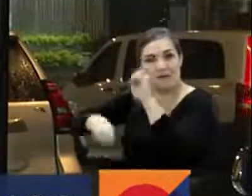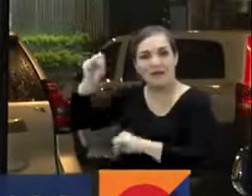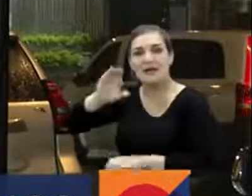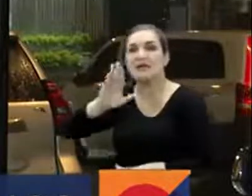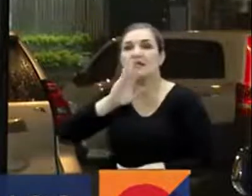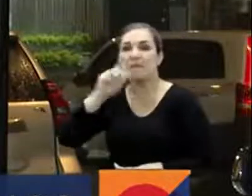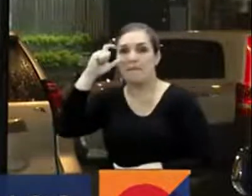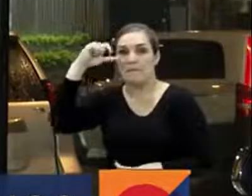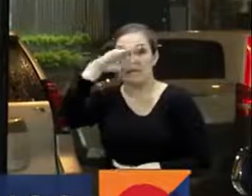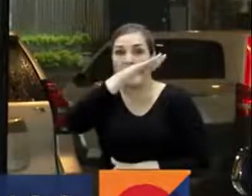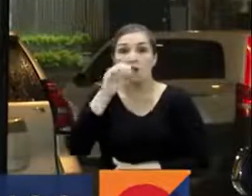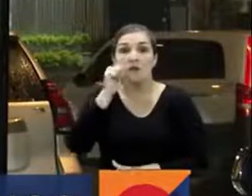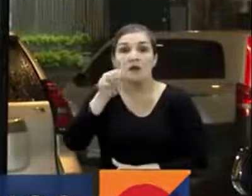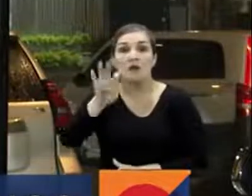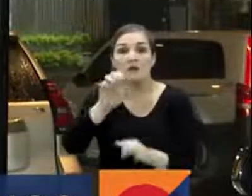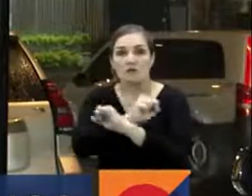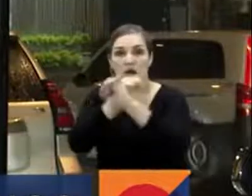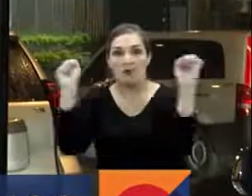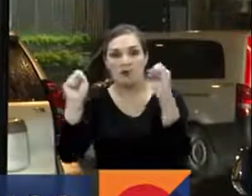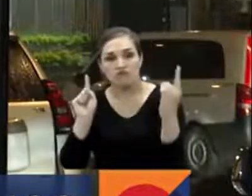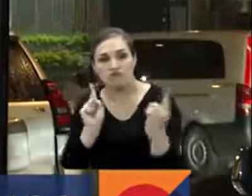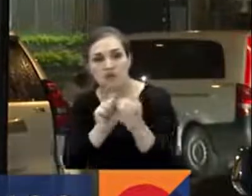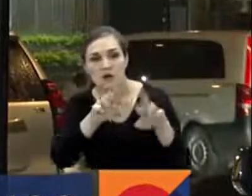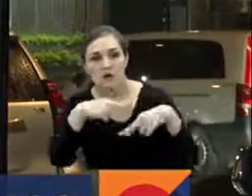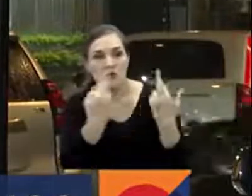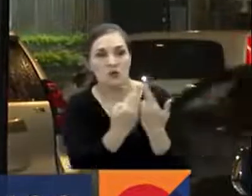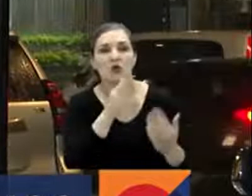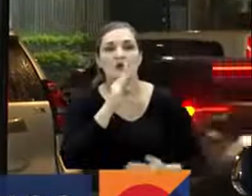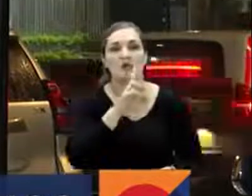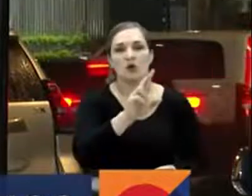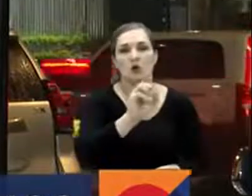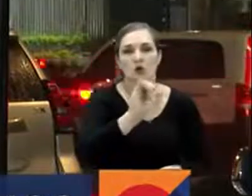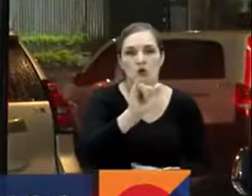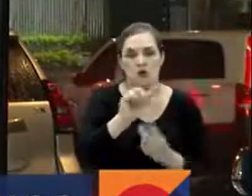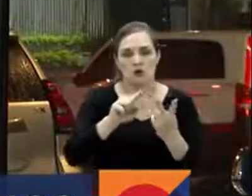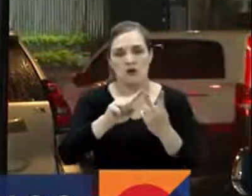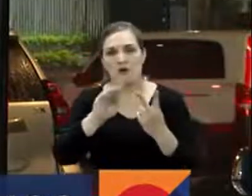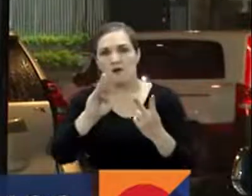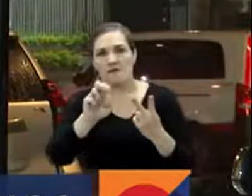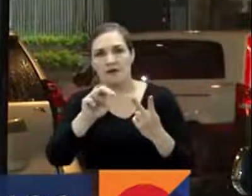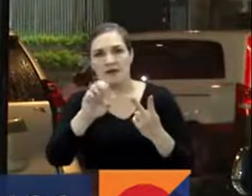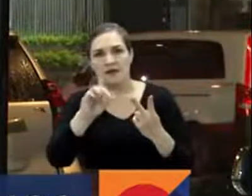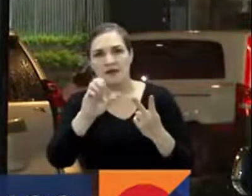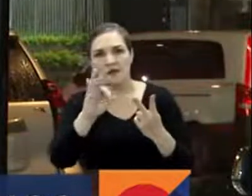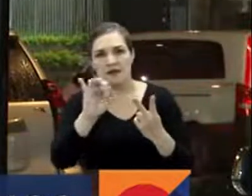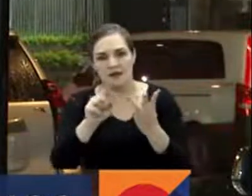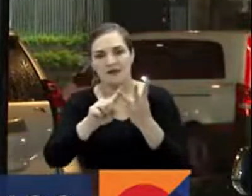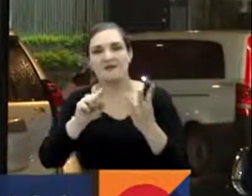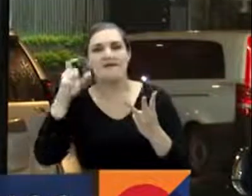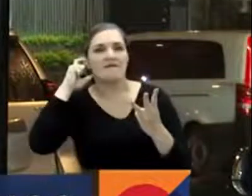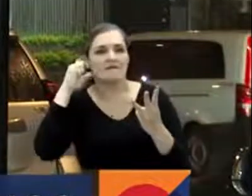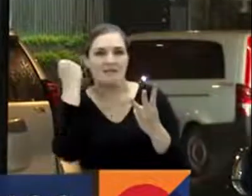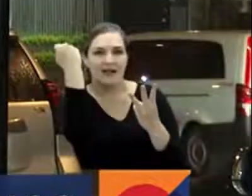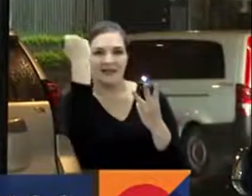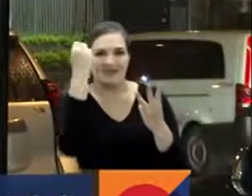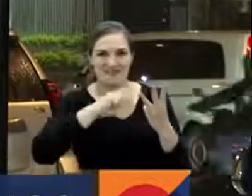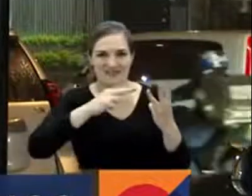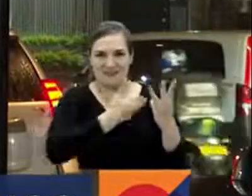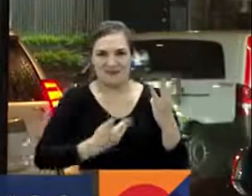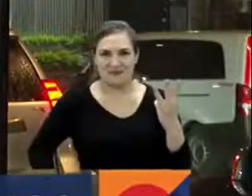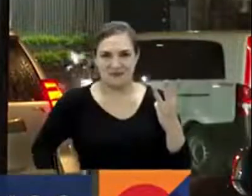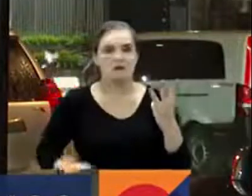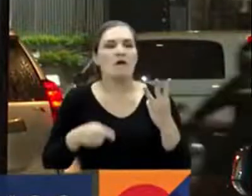casa tendrá una reunión con Armando Benedetti, Roy Barreras y por supuesto su fórmula vicepresidencial Francia Márquez para empezar